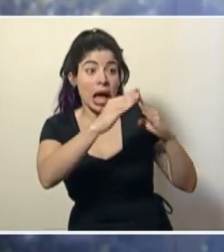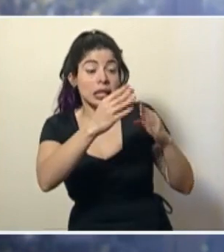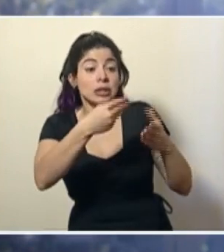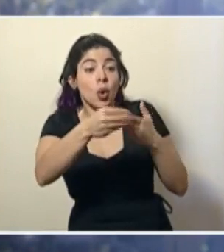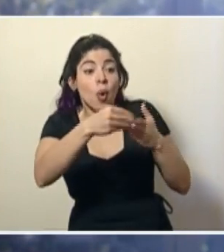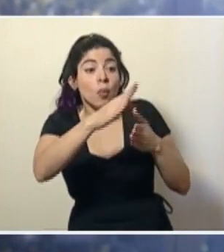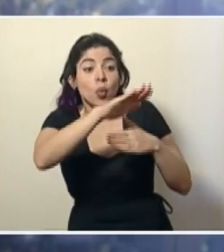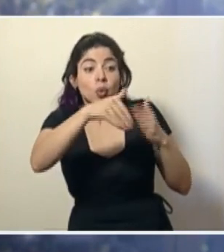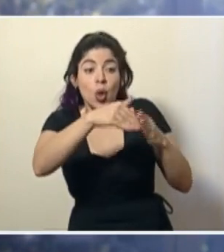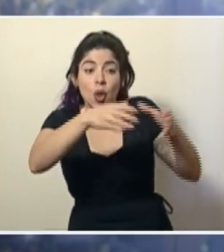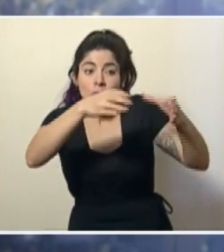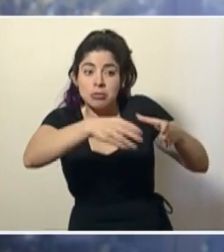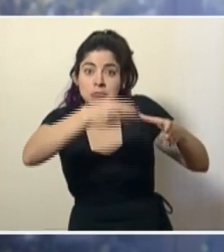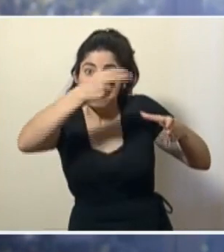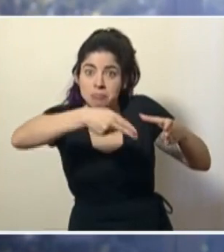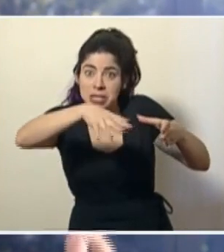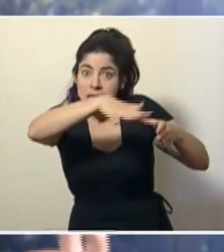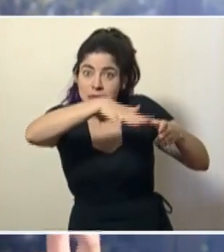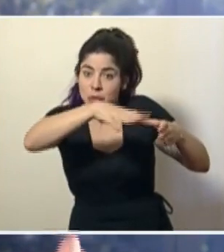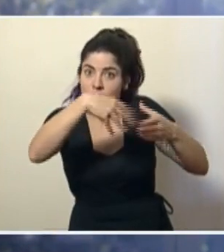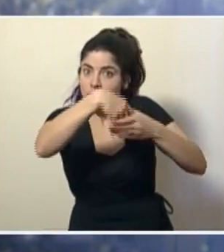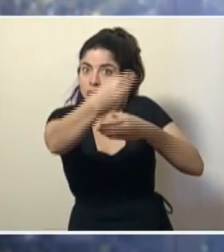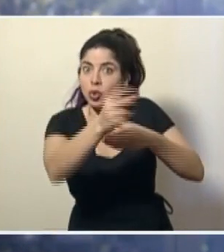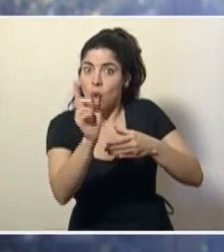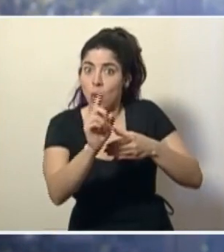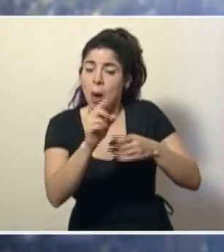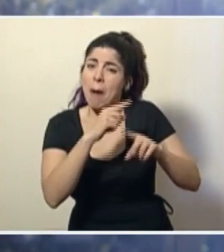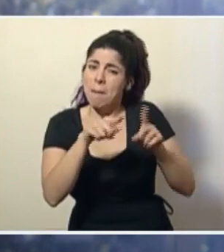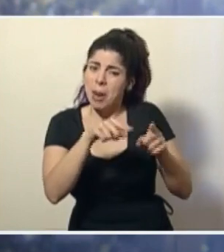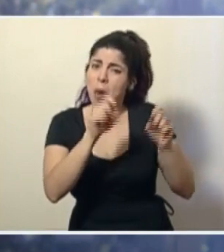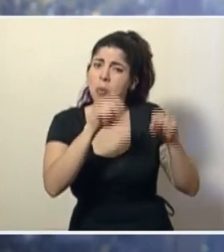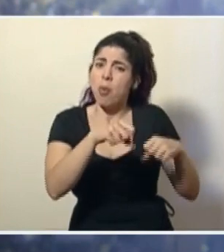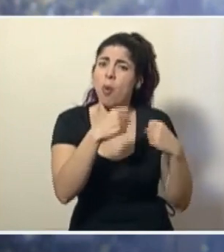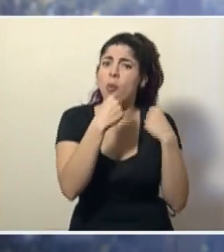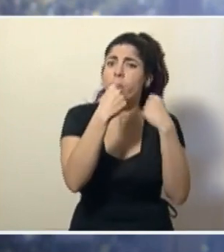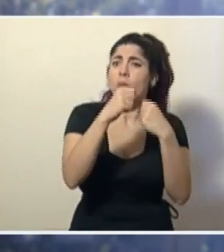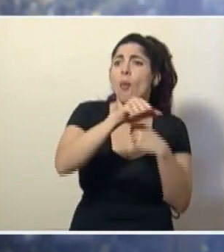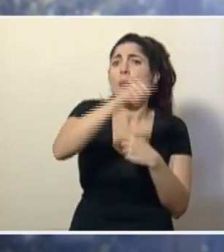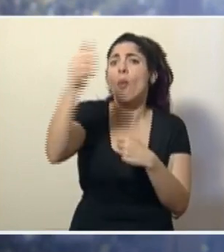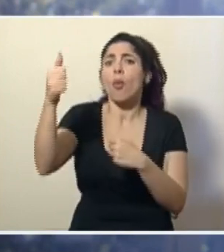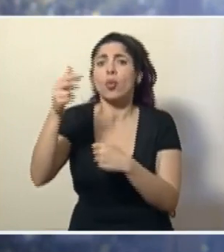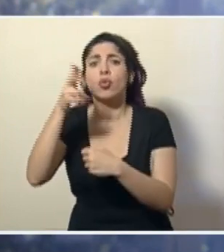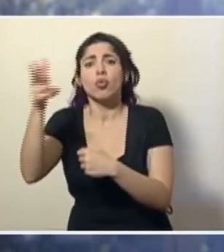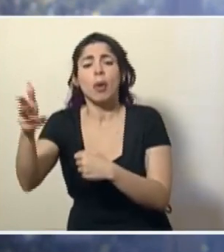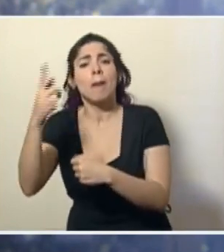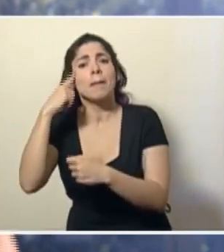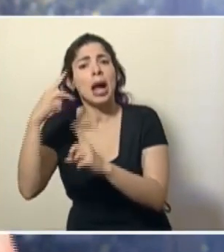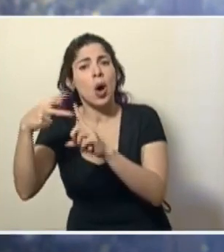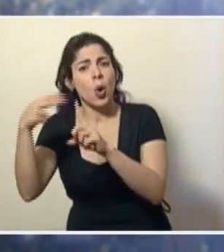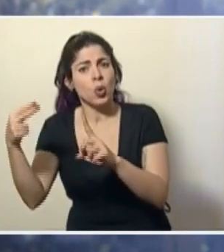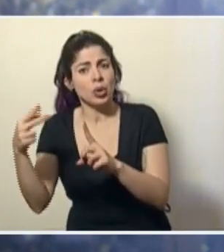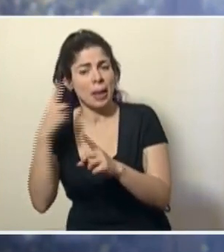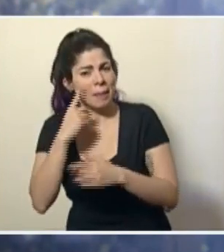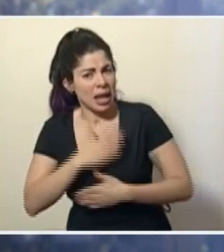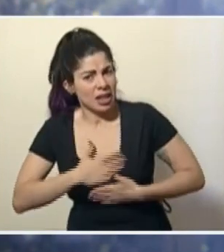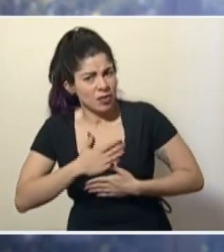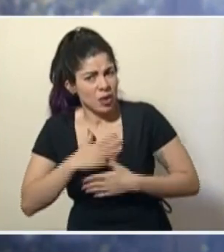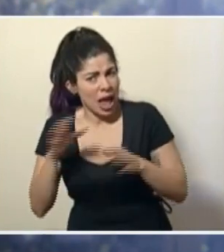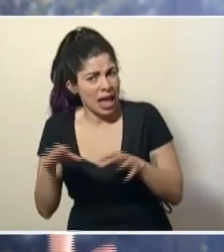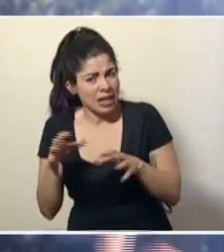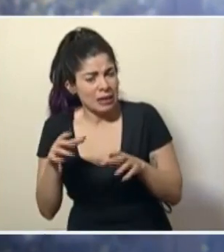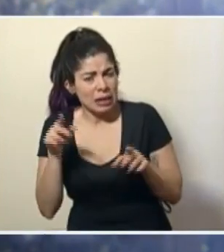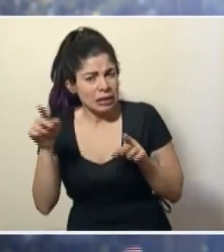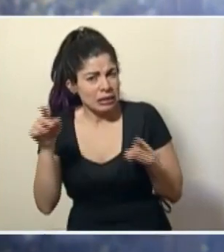en su cantón, pero sí se permite irse a cantones amarillos si es para ir a un hotel, y que es un tema de ocio y